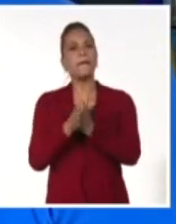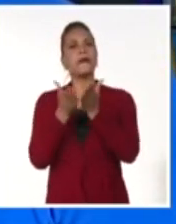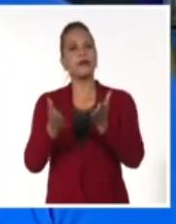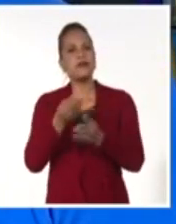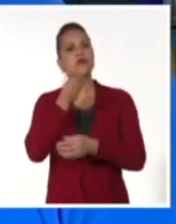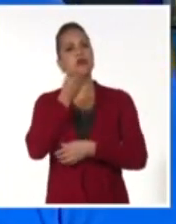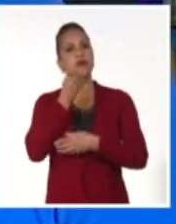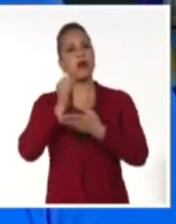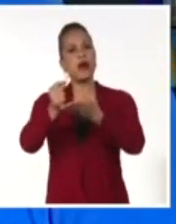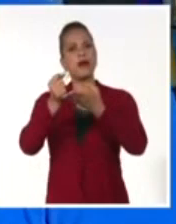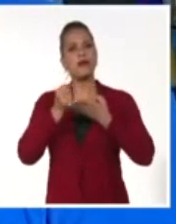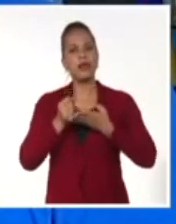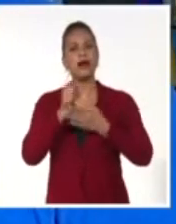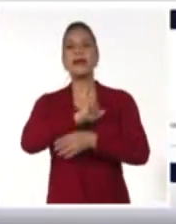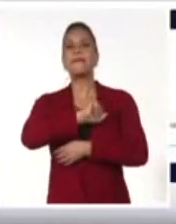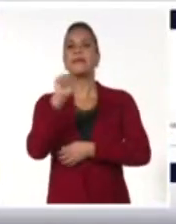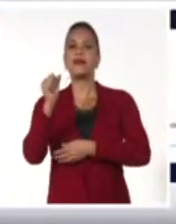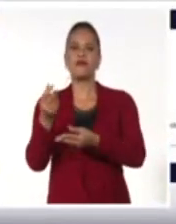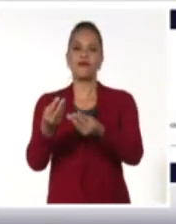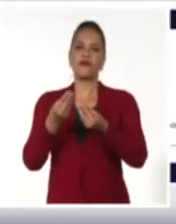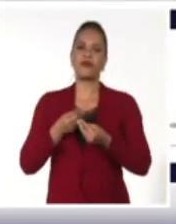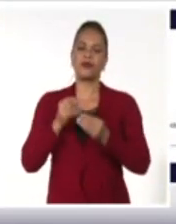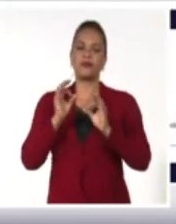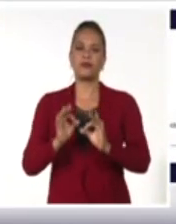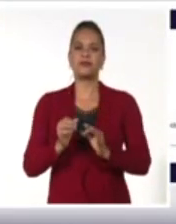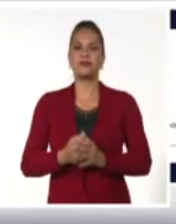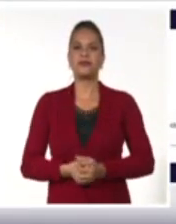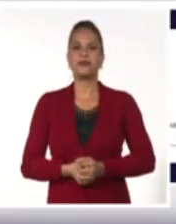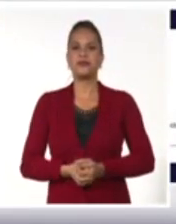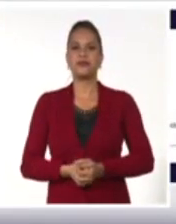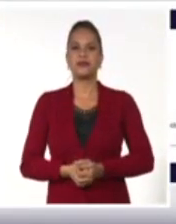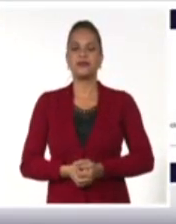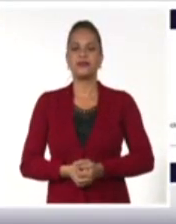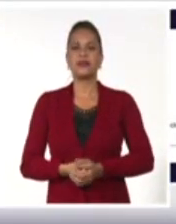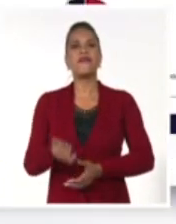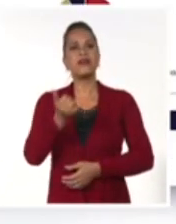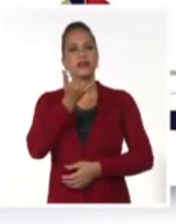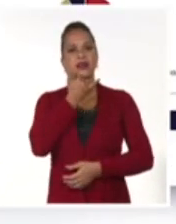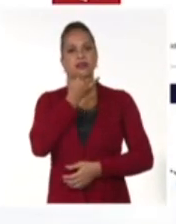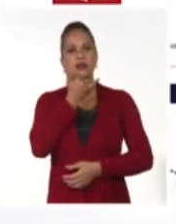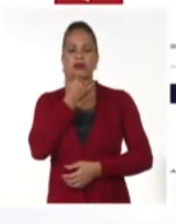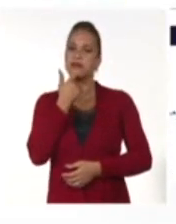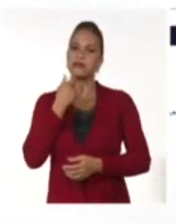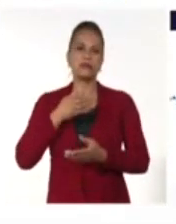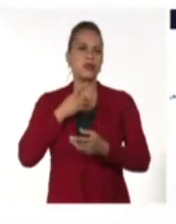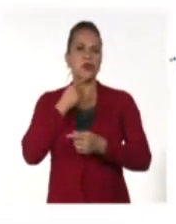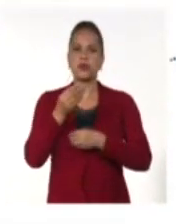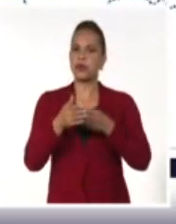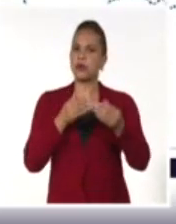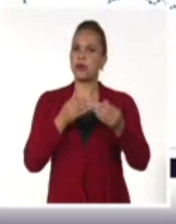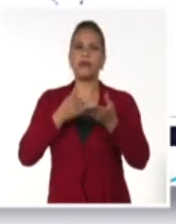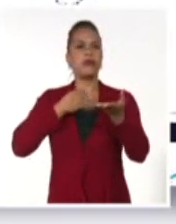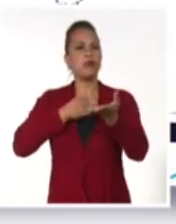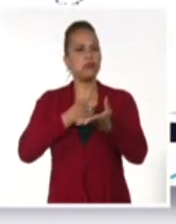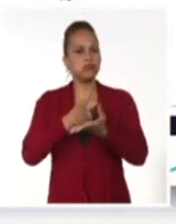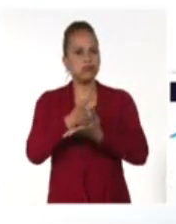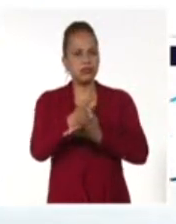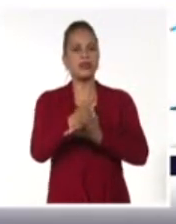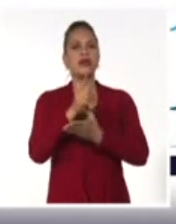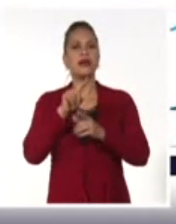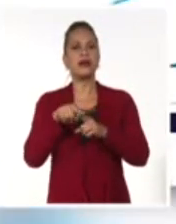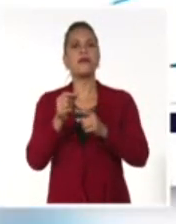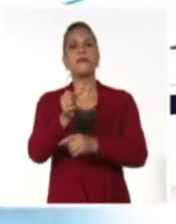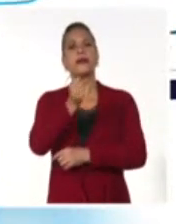dado este premio durante dos años seguidos las dificultades no han impedido que juventud técnica continúe en el ejercicio de un periodismo serio